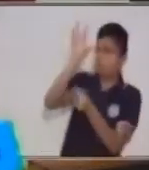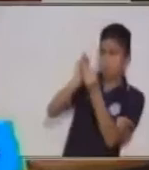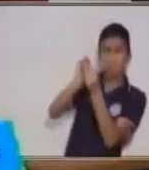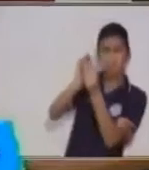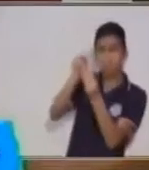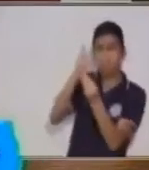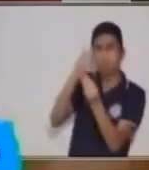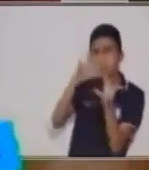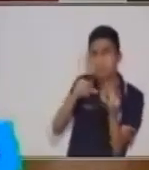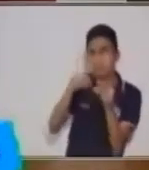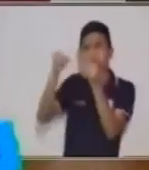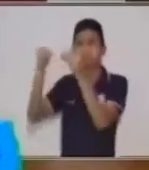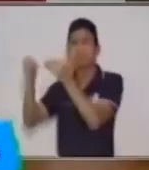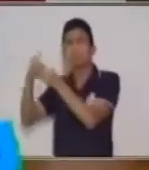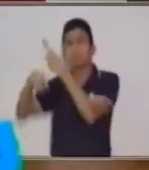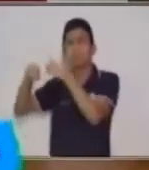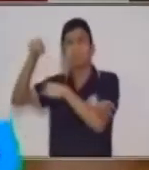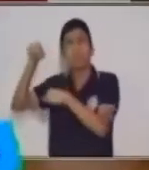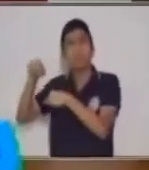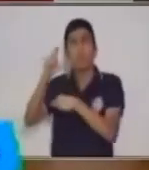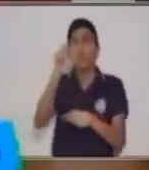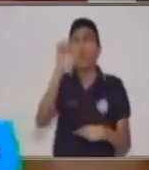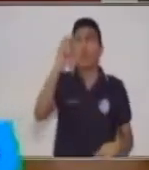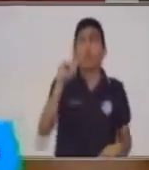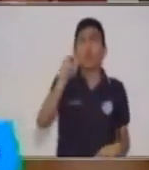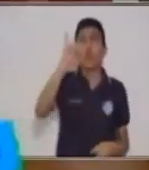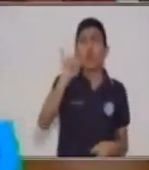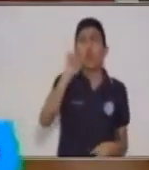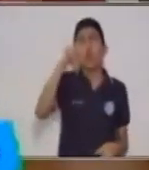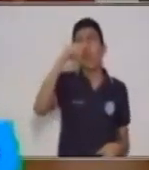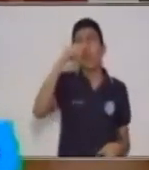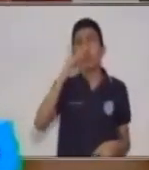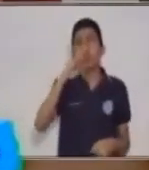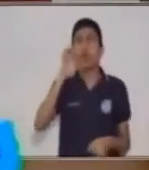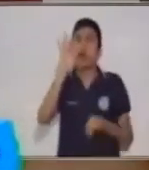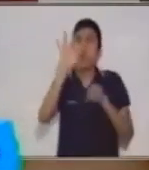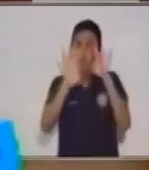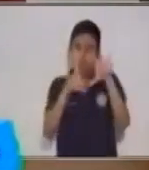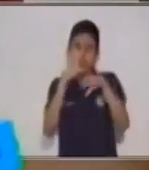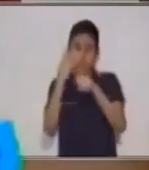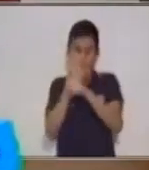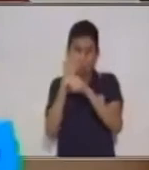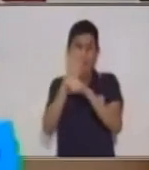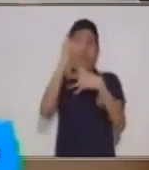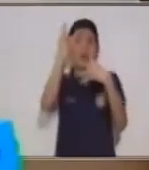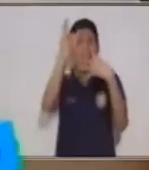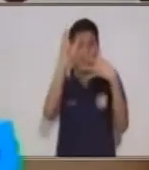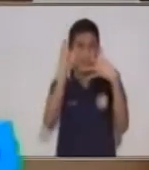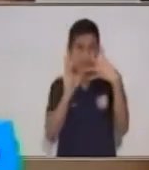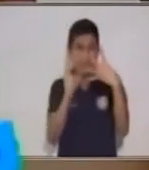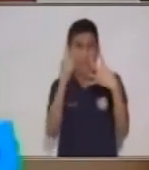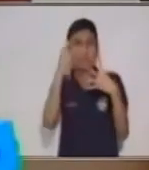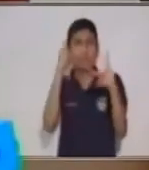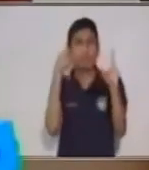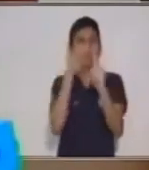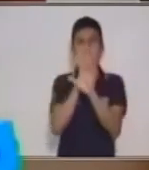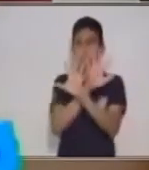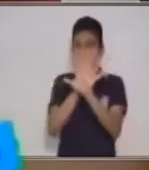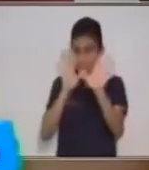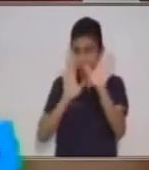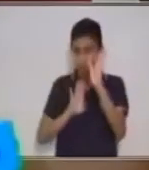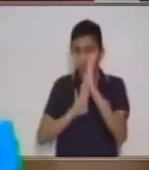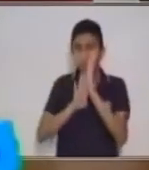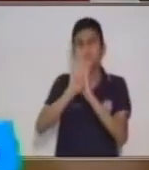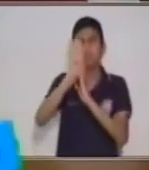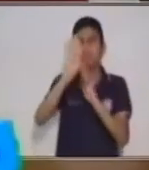hemos trasladado ahora a lo que son los conjuntos, cumpliendo ciertas características de las cuales yo fui desarrollando